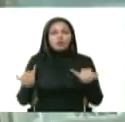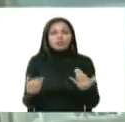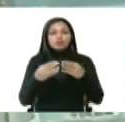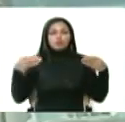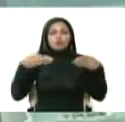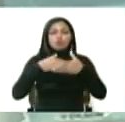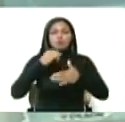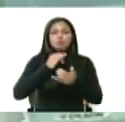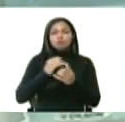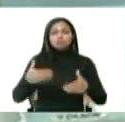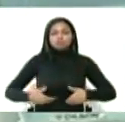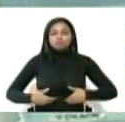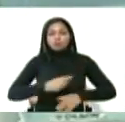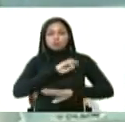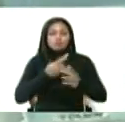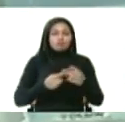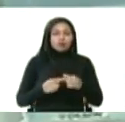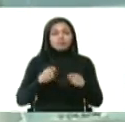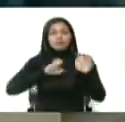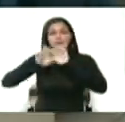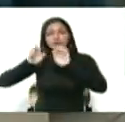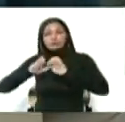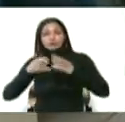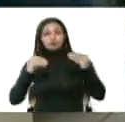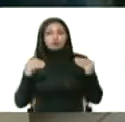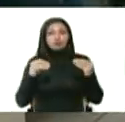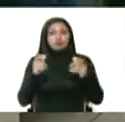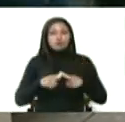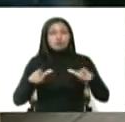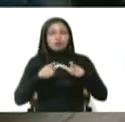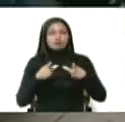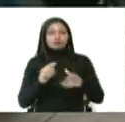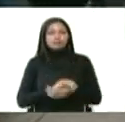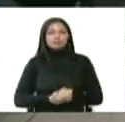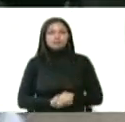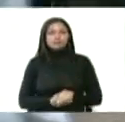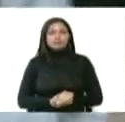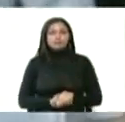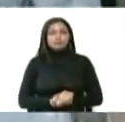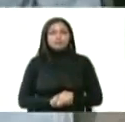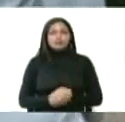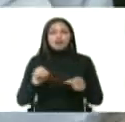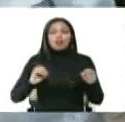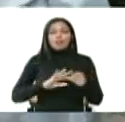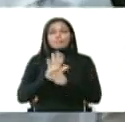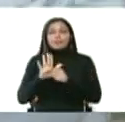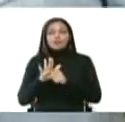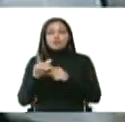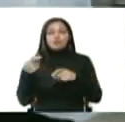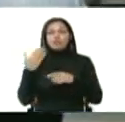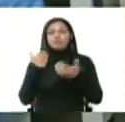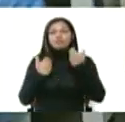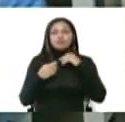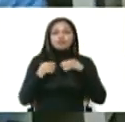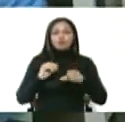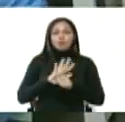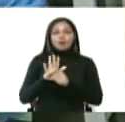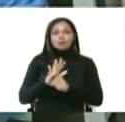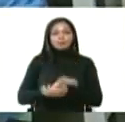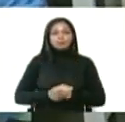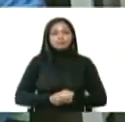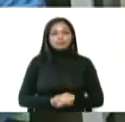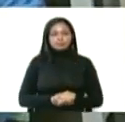el equipo, intensamente al diagnóstico del SARS-CoV-2, que es el virus causante de la enfermedad